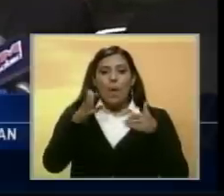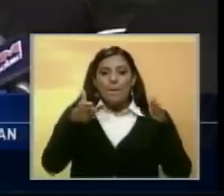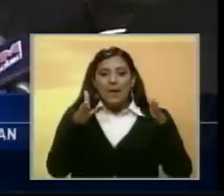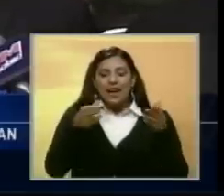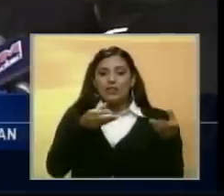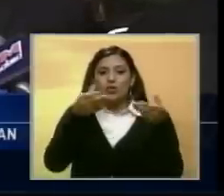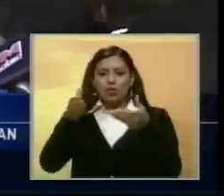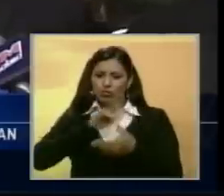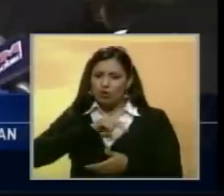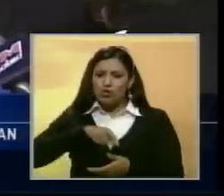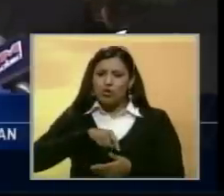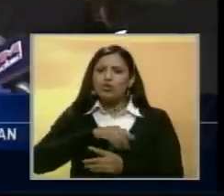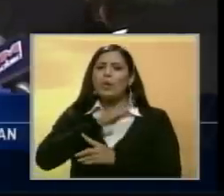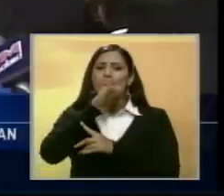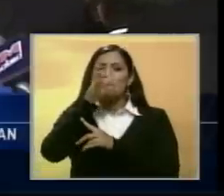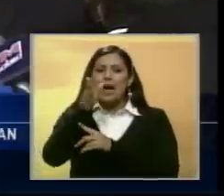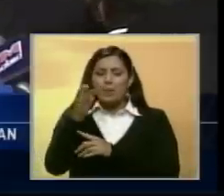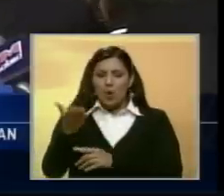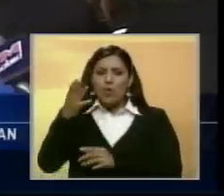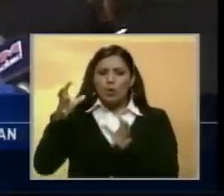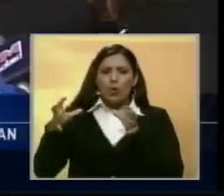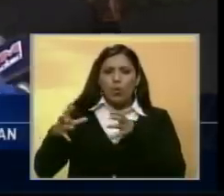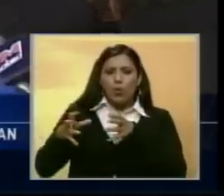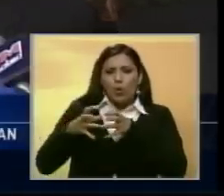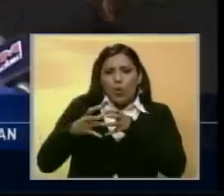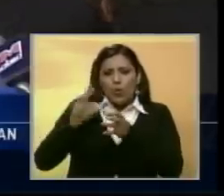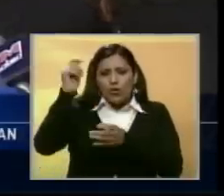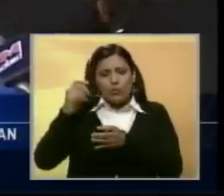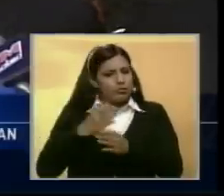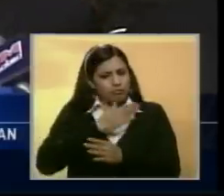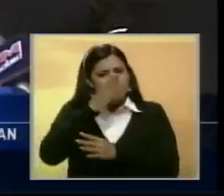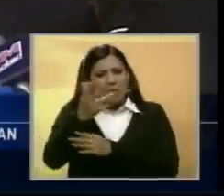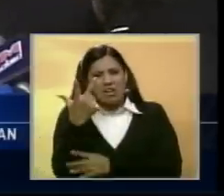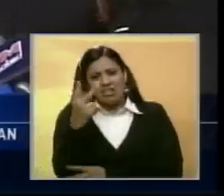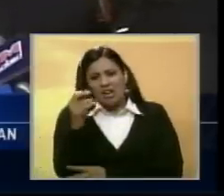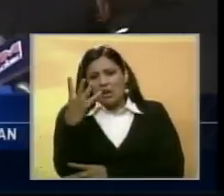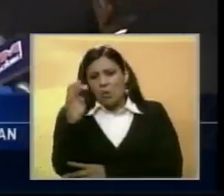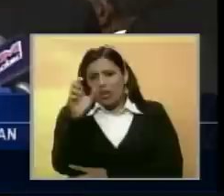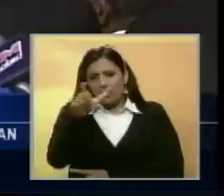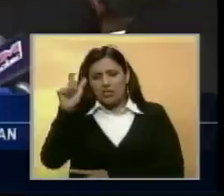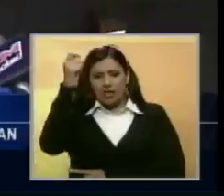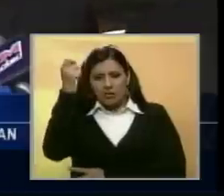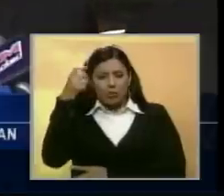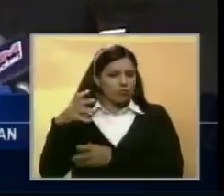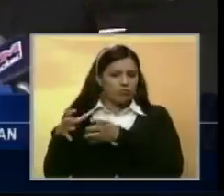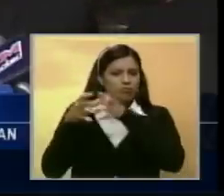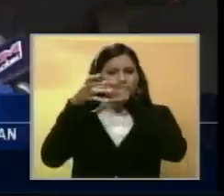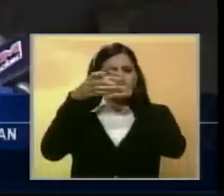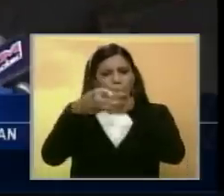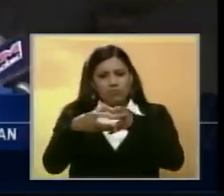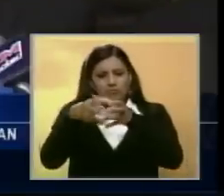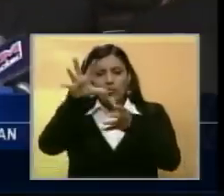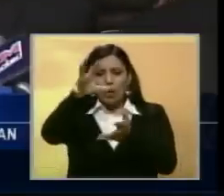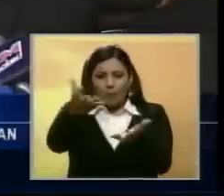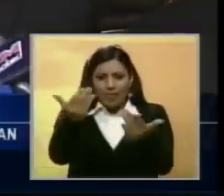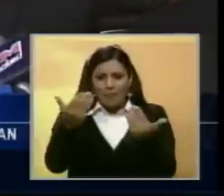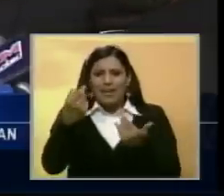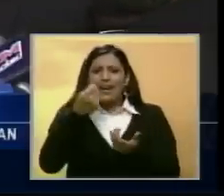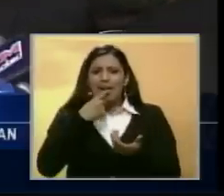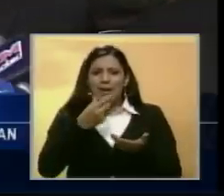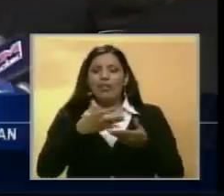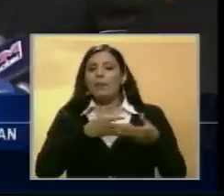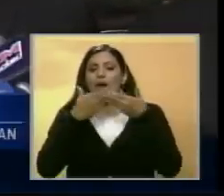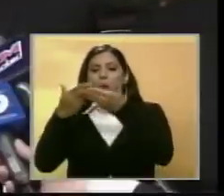y estamos dispuestos a irnos un importante grupo de parlamentarios, 30 o 40 parlamentarios, a buscarlos para hacer un